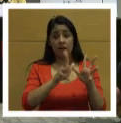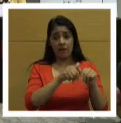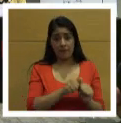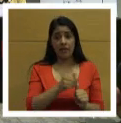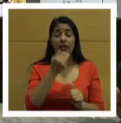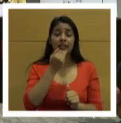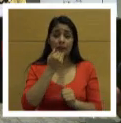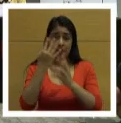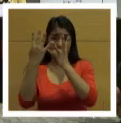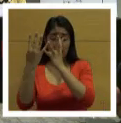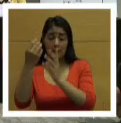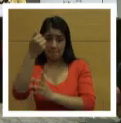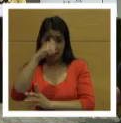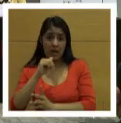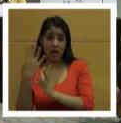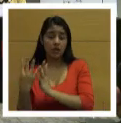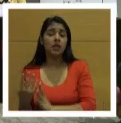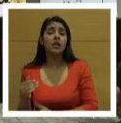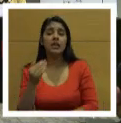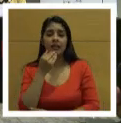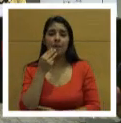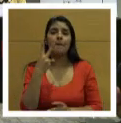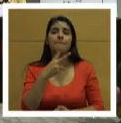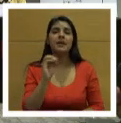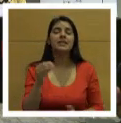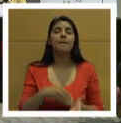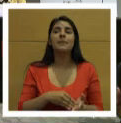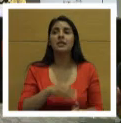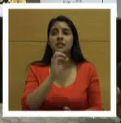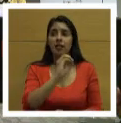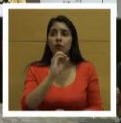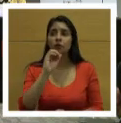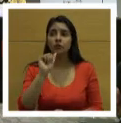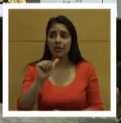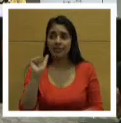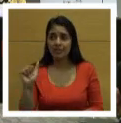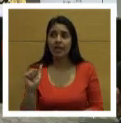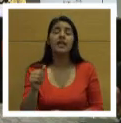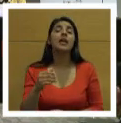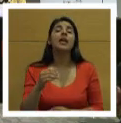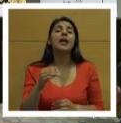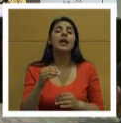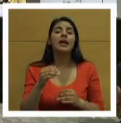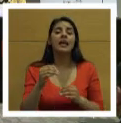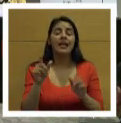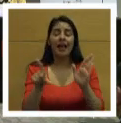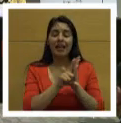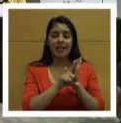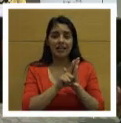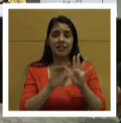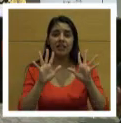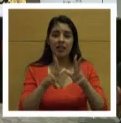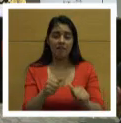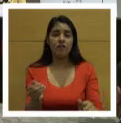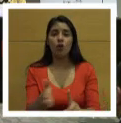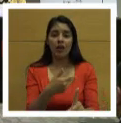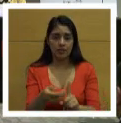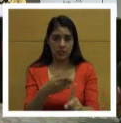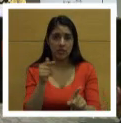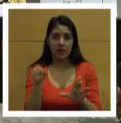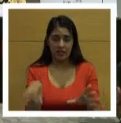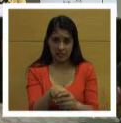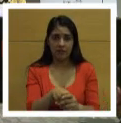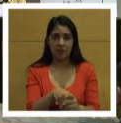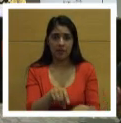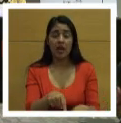materia penal, y nos toca operar con la ley 20.066, que es la ley de violencia intrafamiliar. Esa es una ley que, si bien todavía tiene